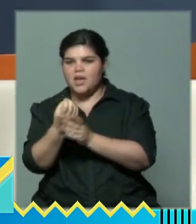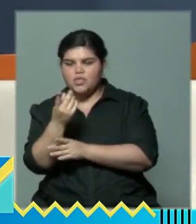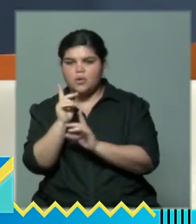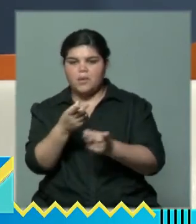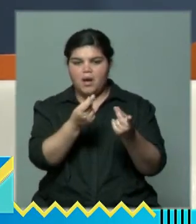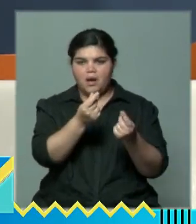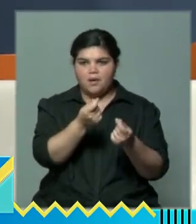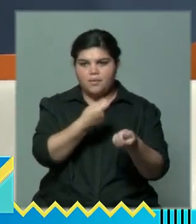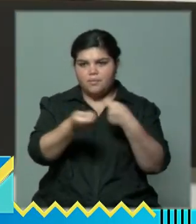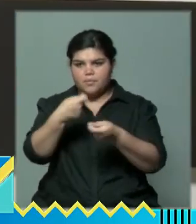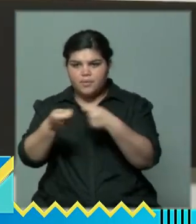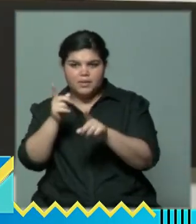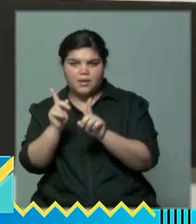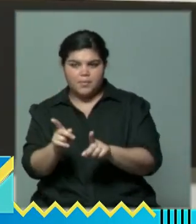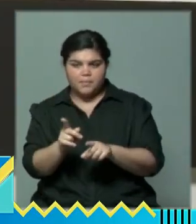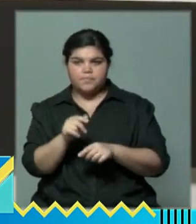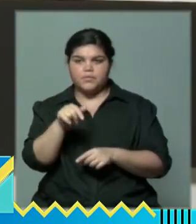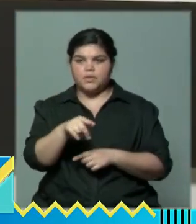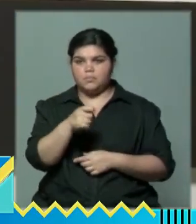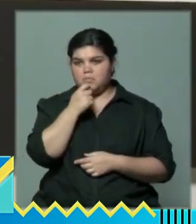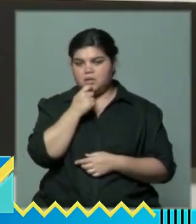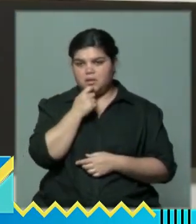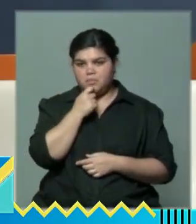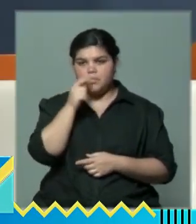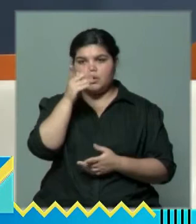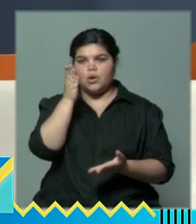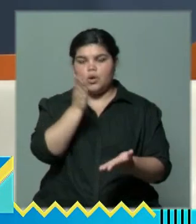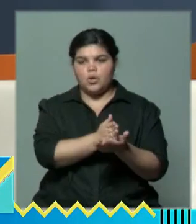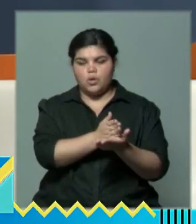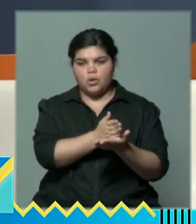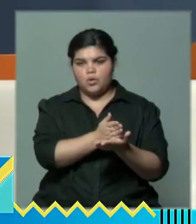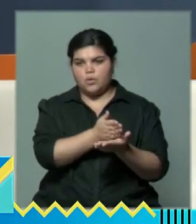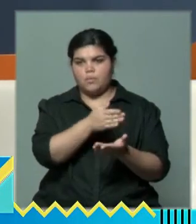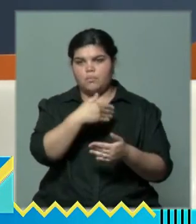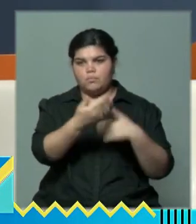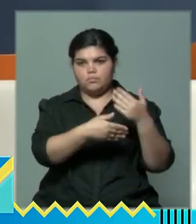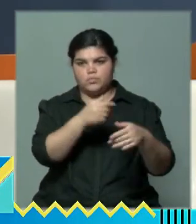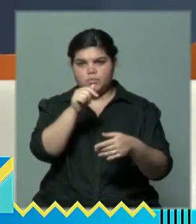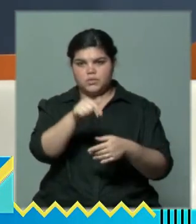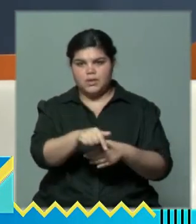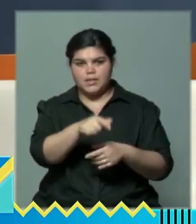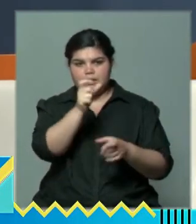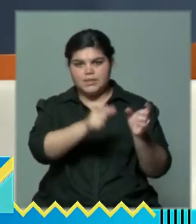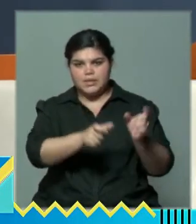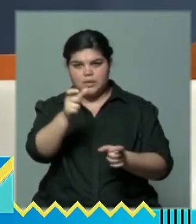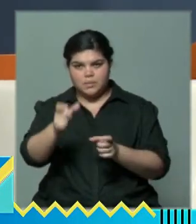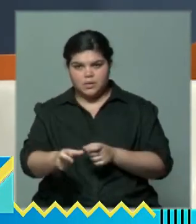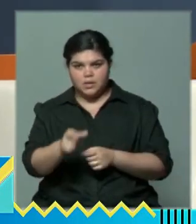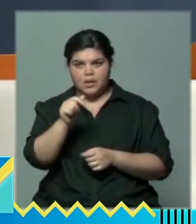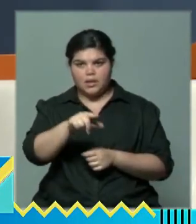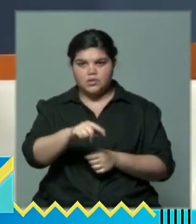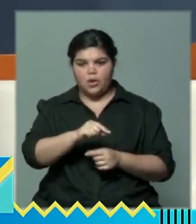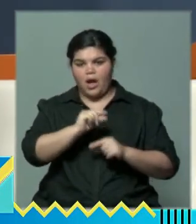se estableció, por ejemplo, el JUS en el caso del Código Procesal Civil, que es una unidad de medida que entonces no se va